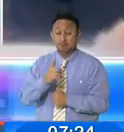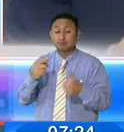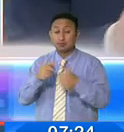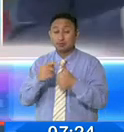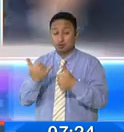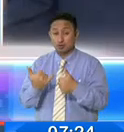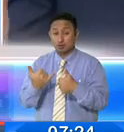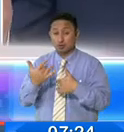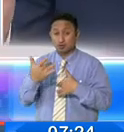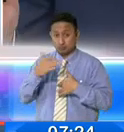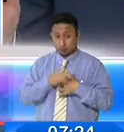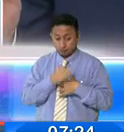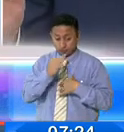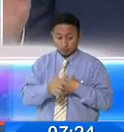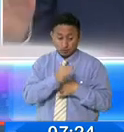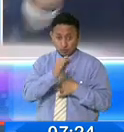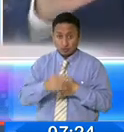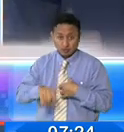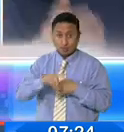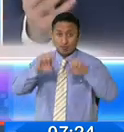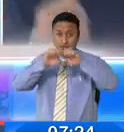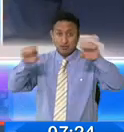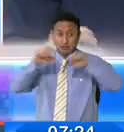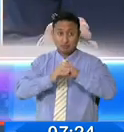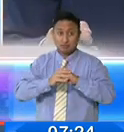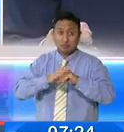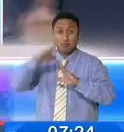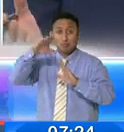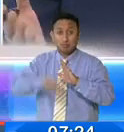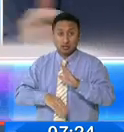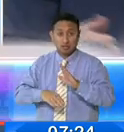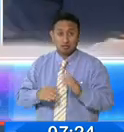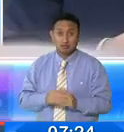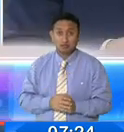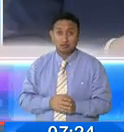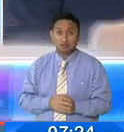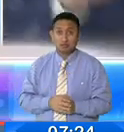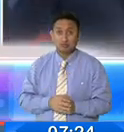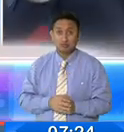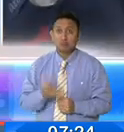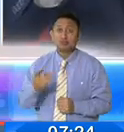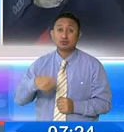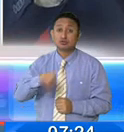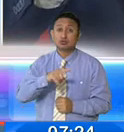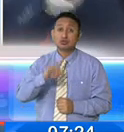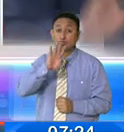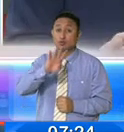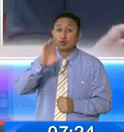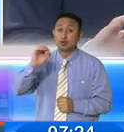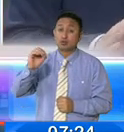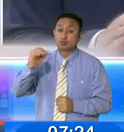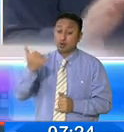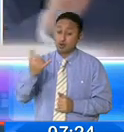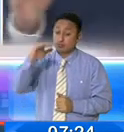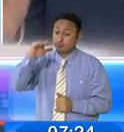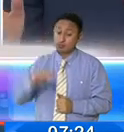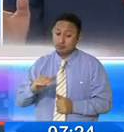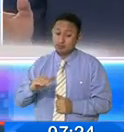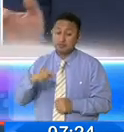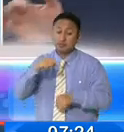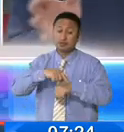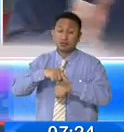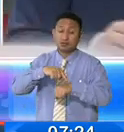pandemia, muchísimas empresas bajaron el mínimo. E hicieron, pues, ¿sabe qué? Usted ganaba 400, ahora como va a trabajar